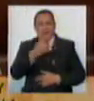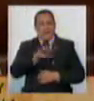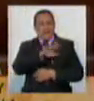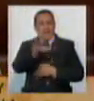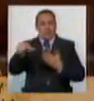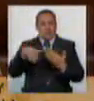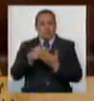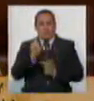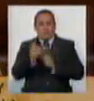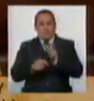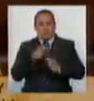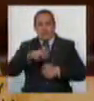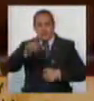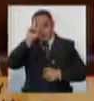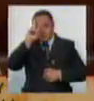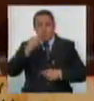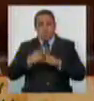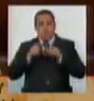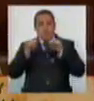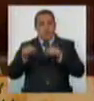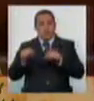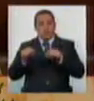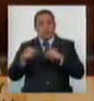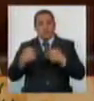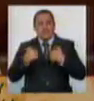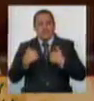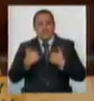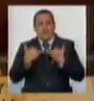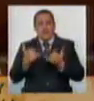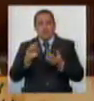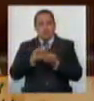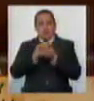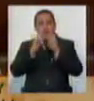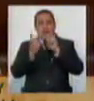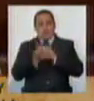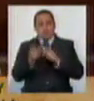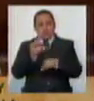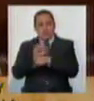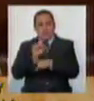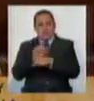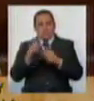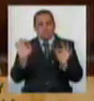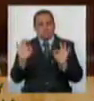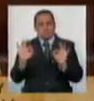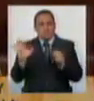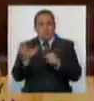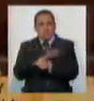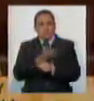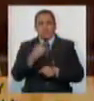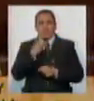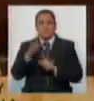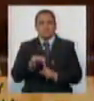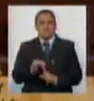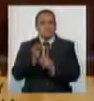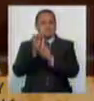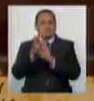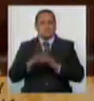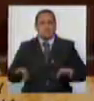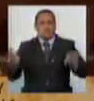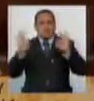los peruanos. Por ello, emprender una reforma educativa integral ha sido prioridad de mi